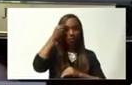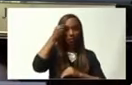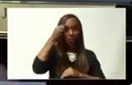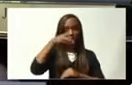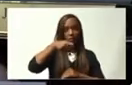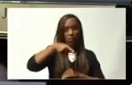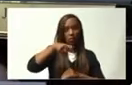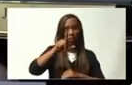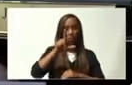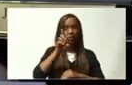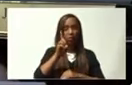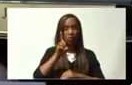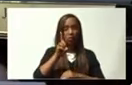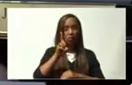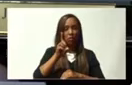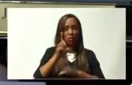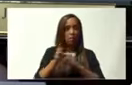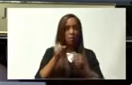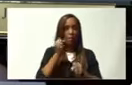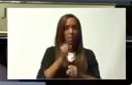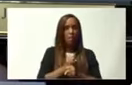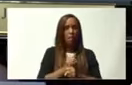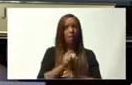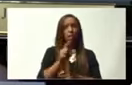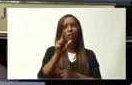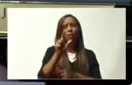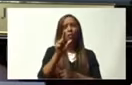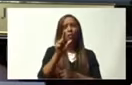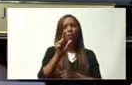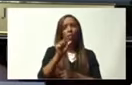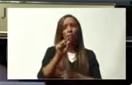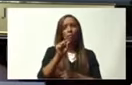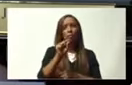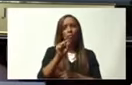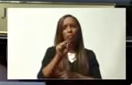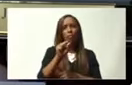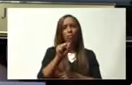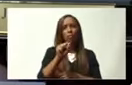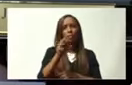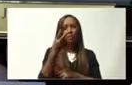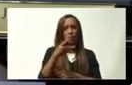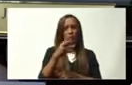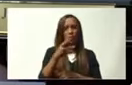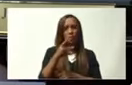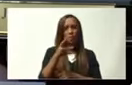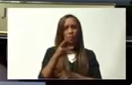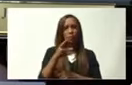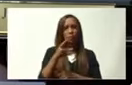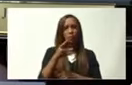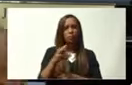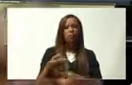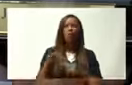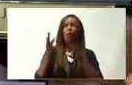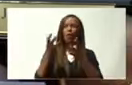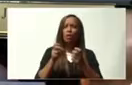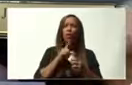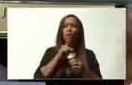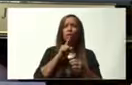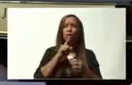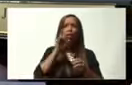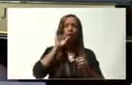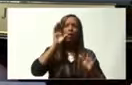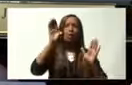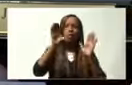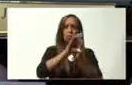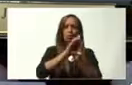el 2017, yo lamento que la pantalla, presidente, no esté arreglada, porque quería presentarse en la pantalla